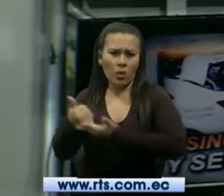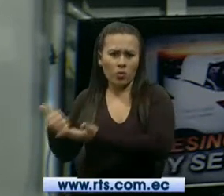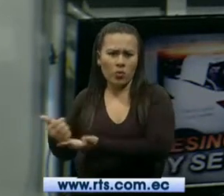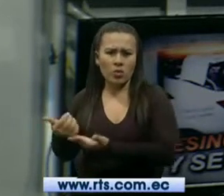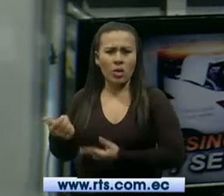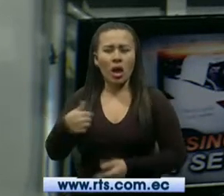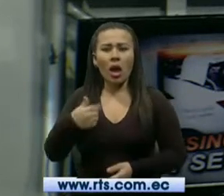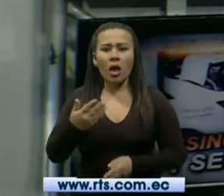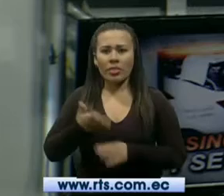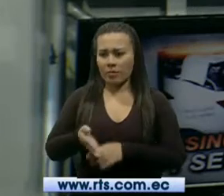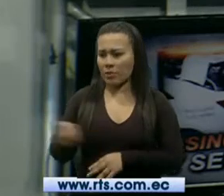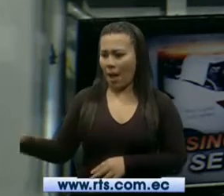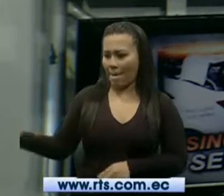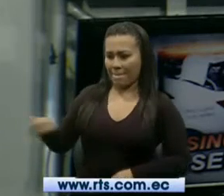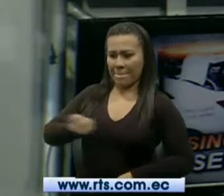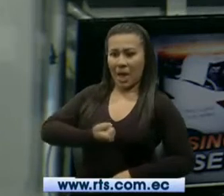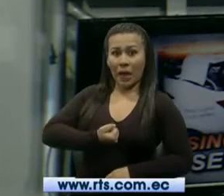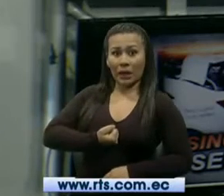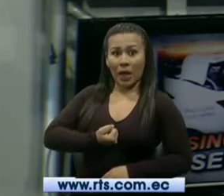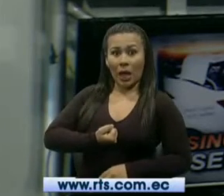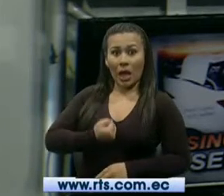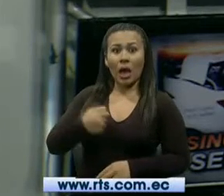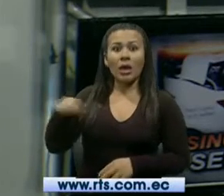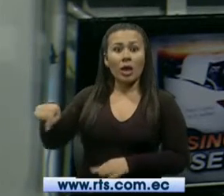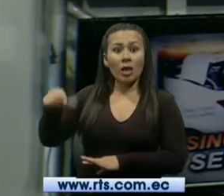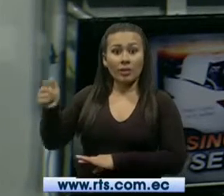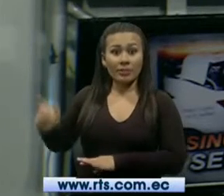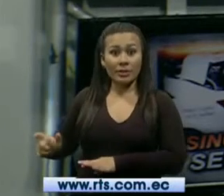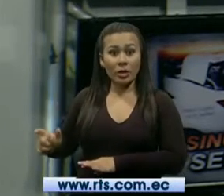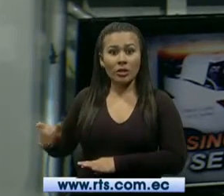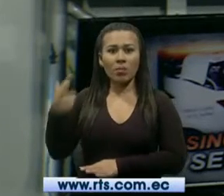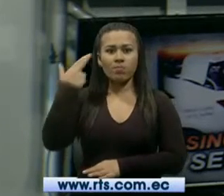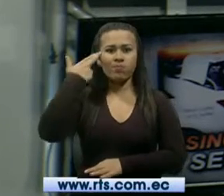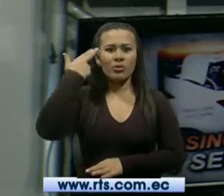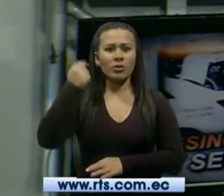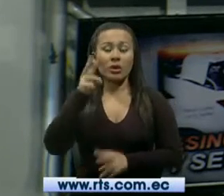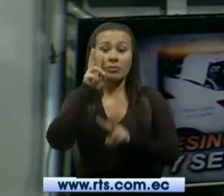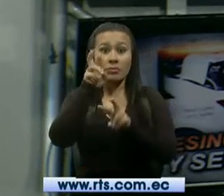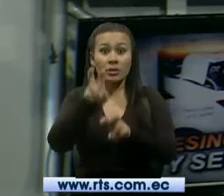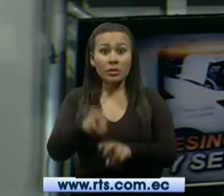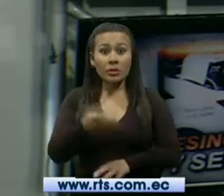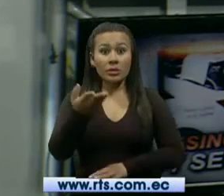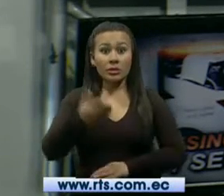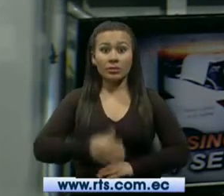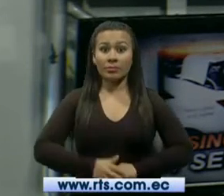crimen se habría suicidado. La policía investiga este hecho de sangre.